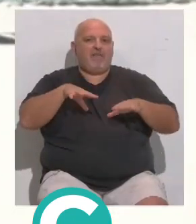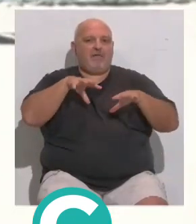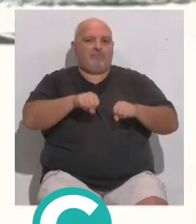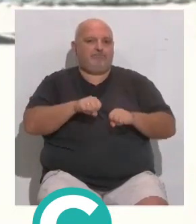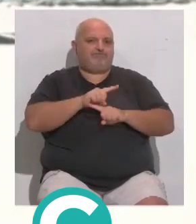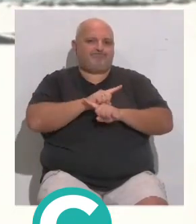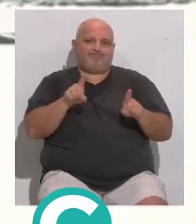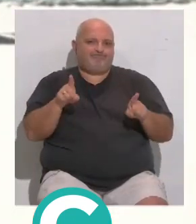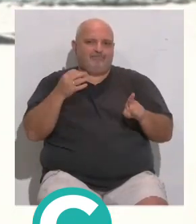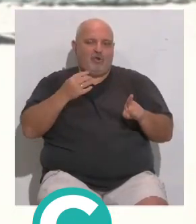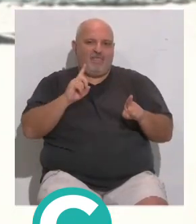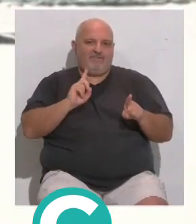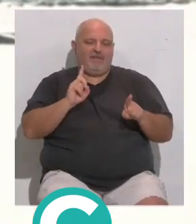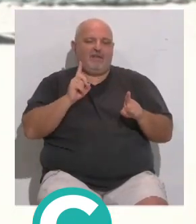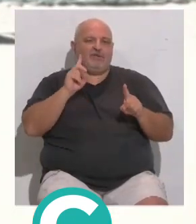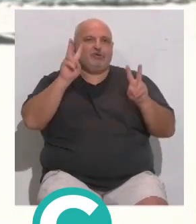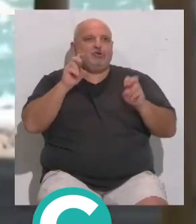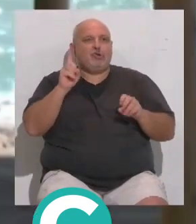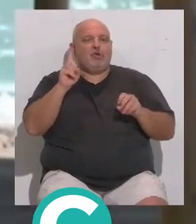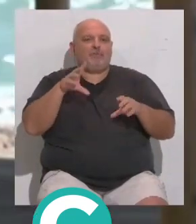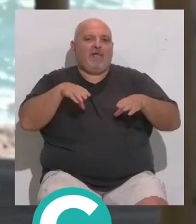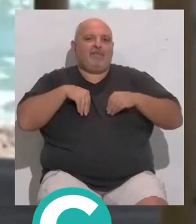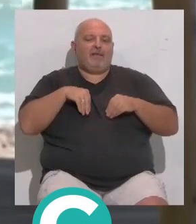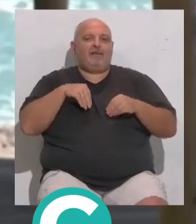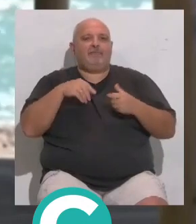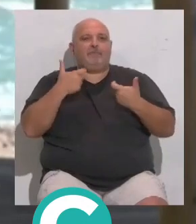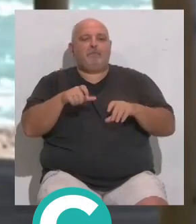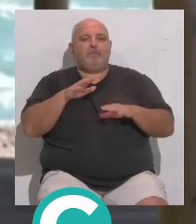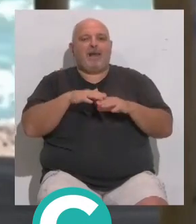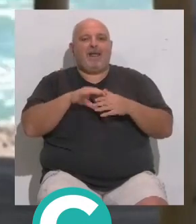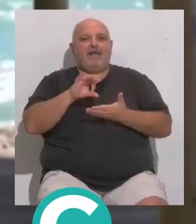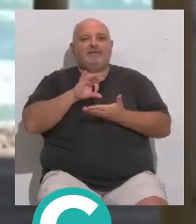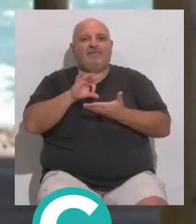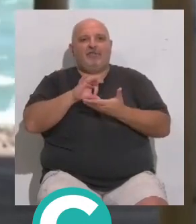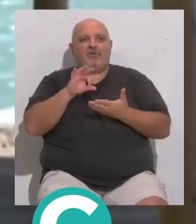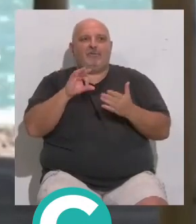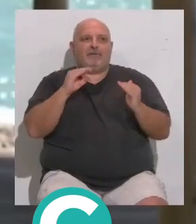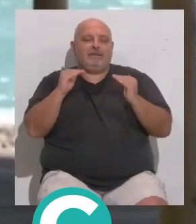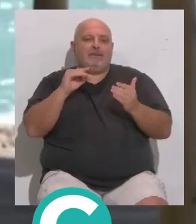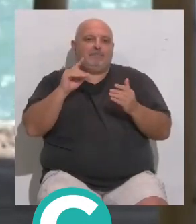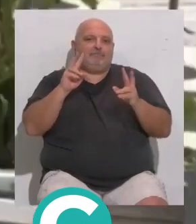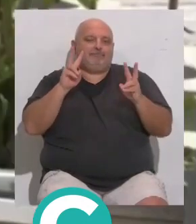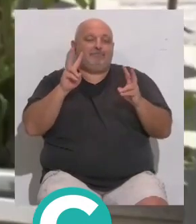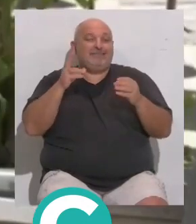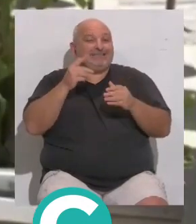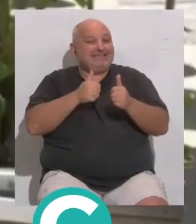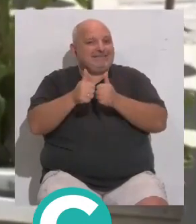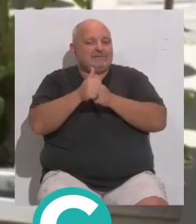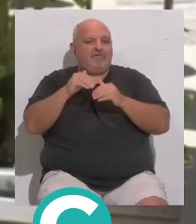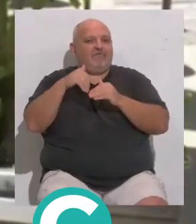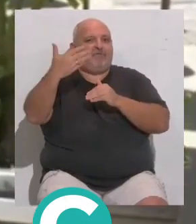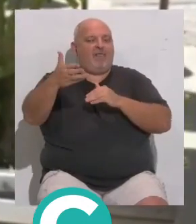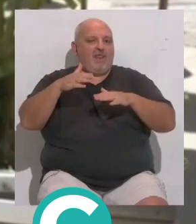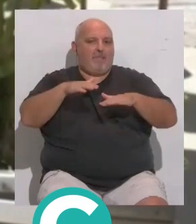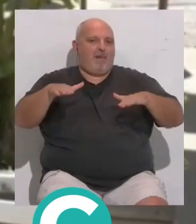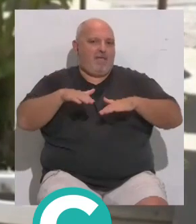solo en casos excepcionales se aceptan estos equipamientos para servir a la ciudadanía, pero preferiblemente fuera de la